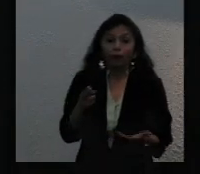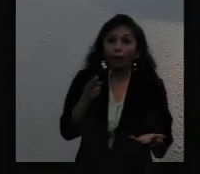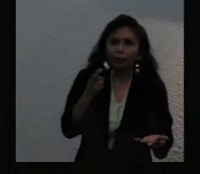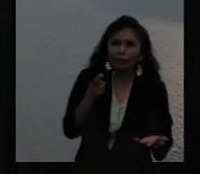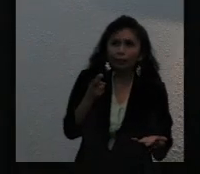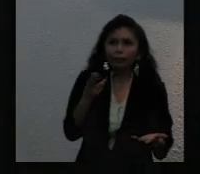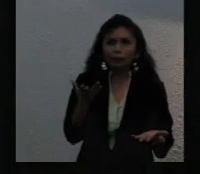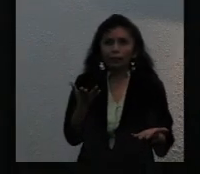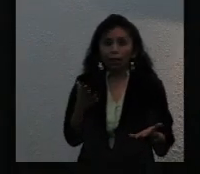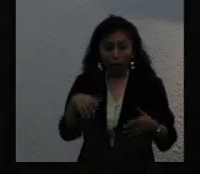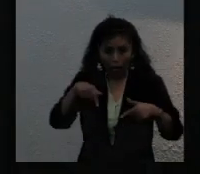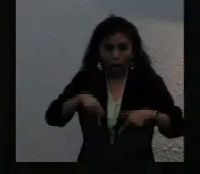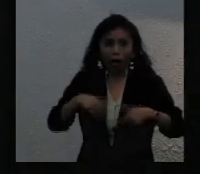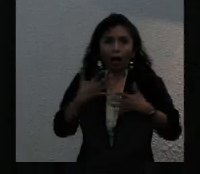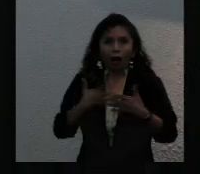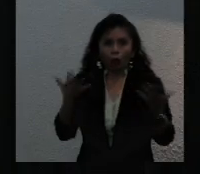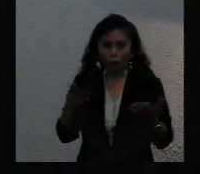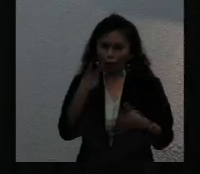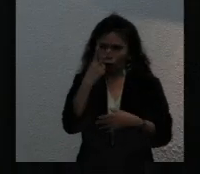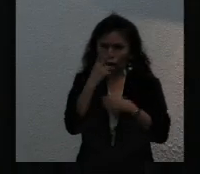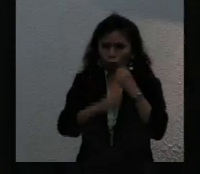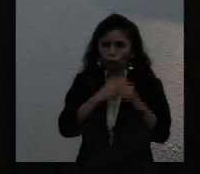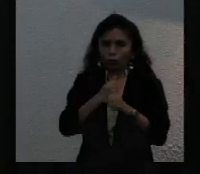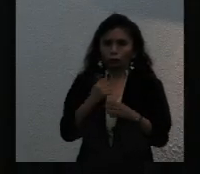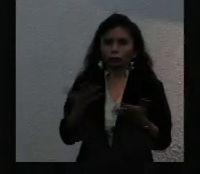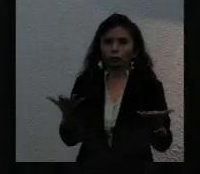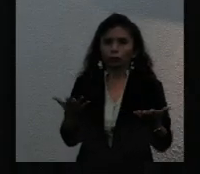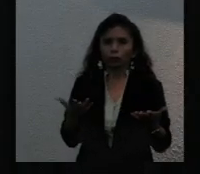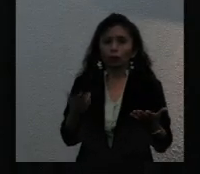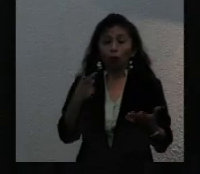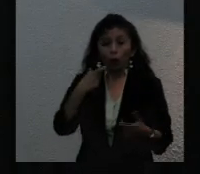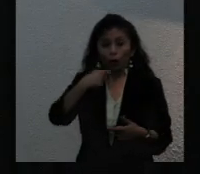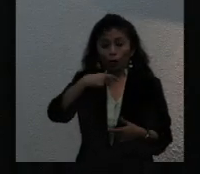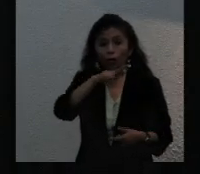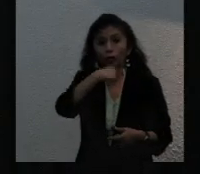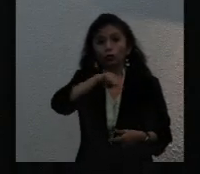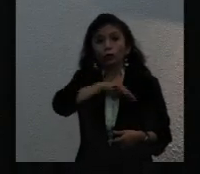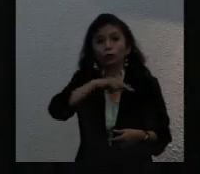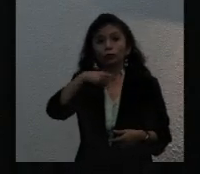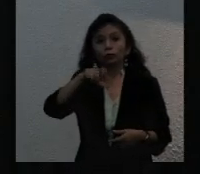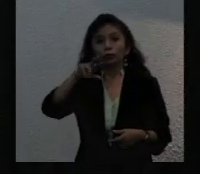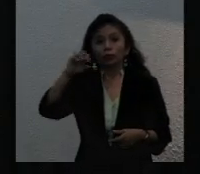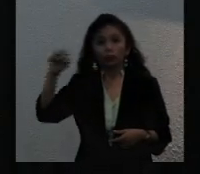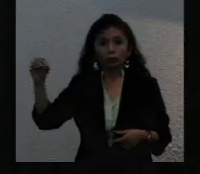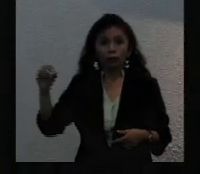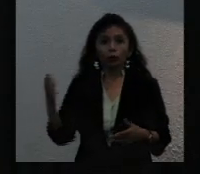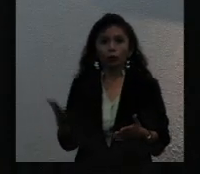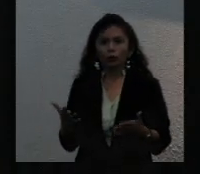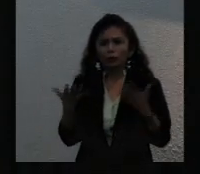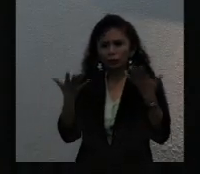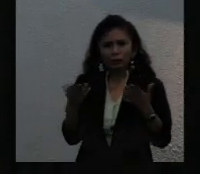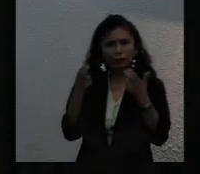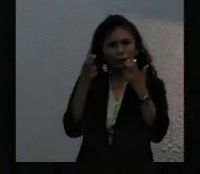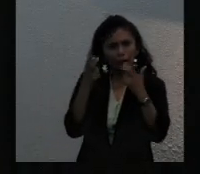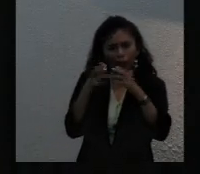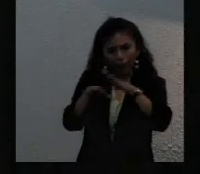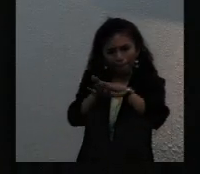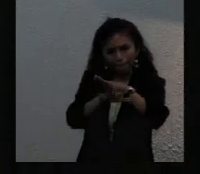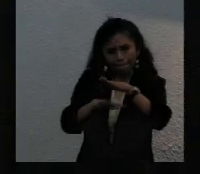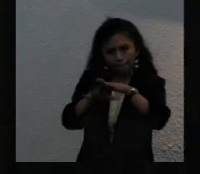En ese justo instante, hace 2 años, en nuestro Quintana Roo se sentaban las bases de la